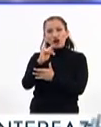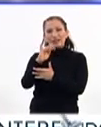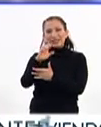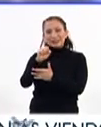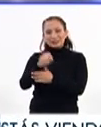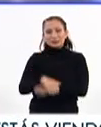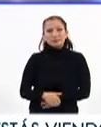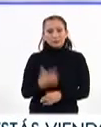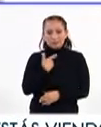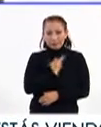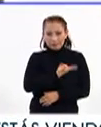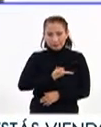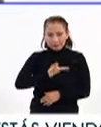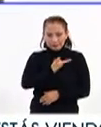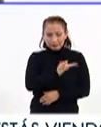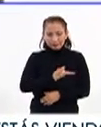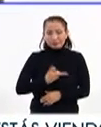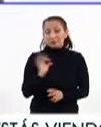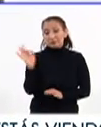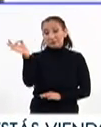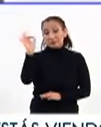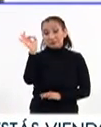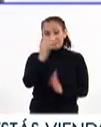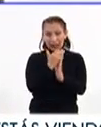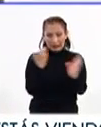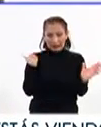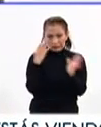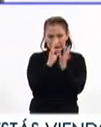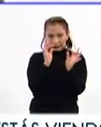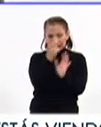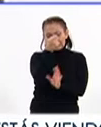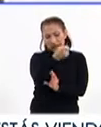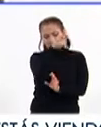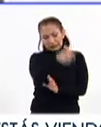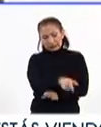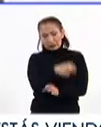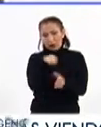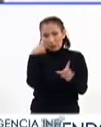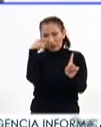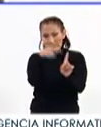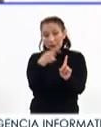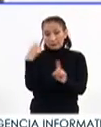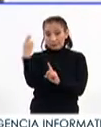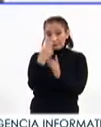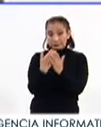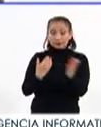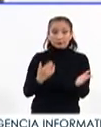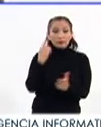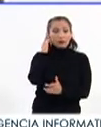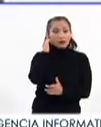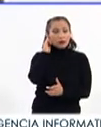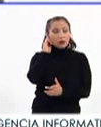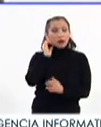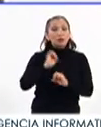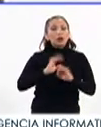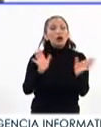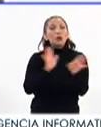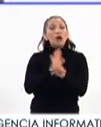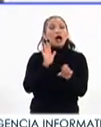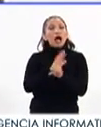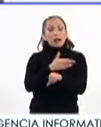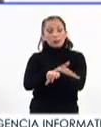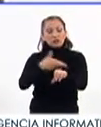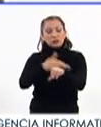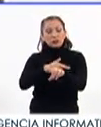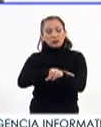que sí, con muchísimo gusto. Gracias. Tal vez antes de platicar del objetivo, es necesario aclarar qué es eso de